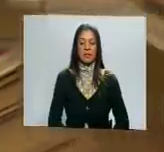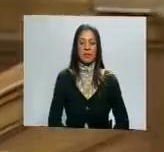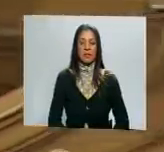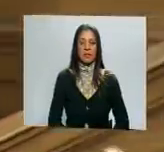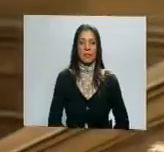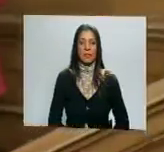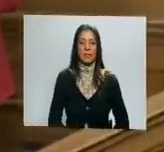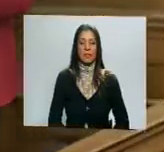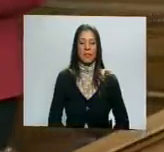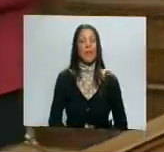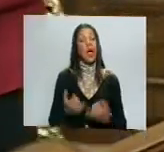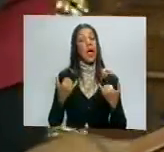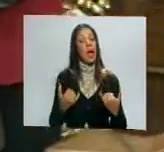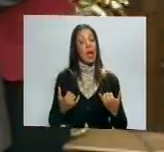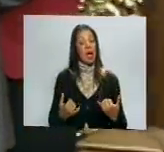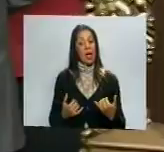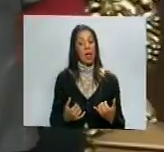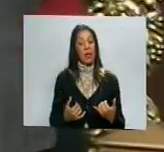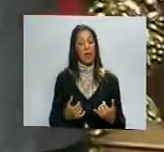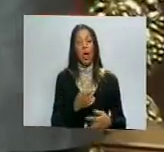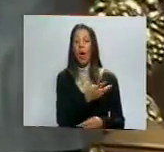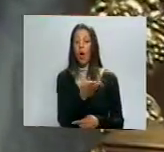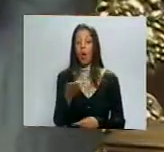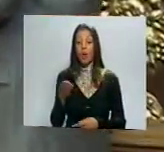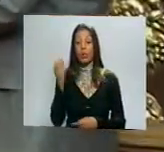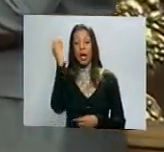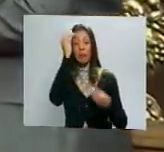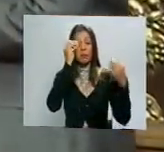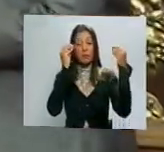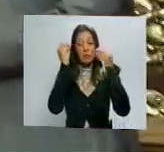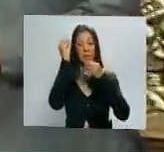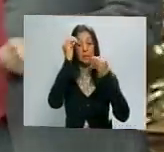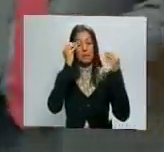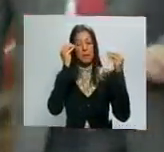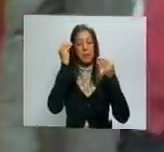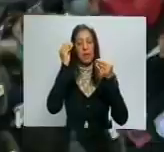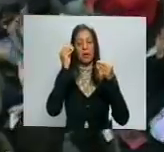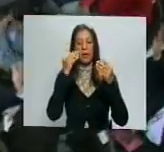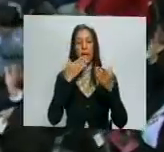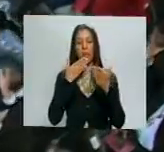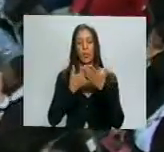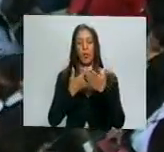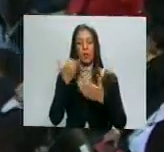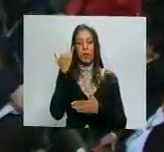Bueno, someto a consideración la moción presentada por la constituyente